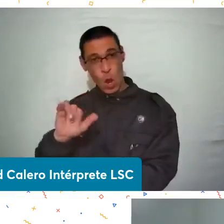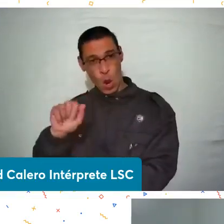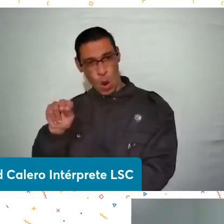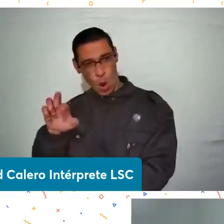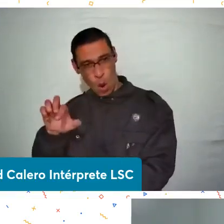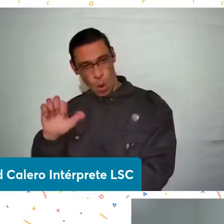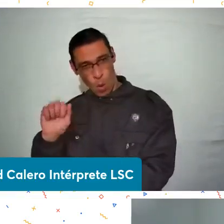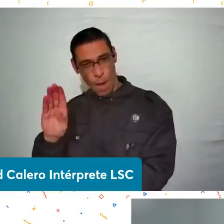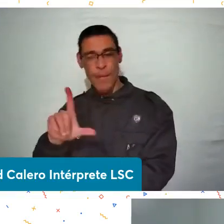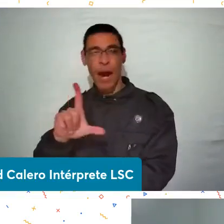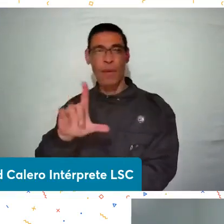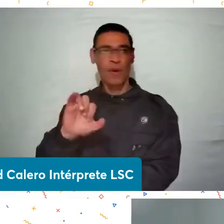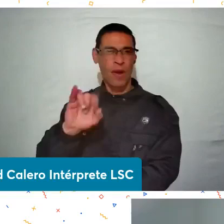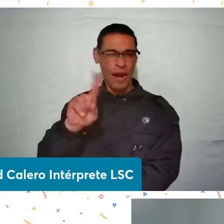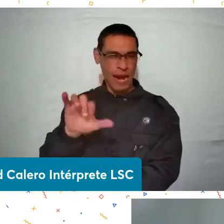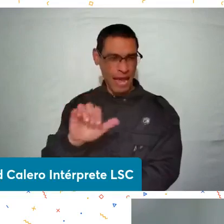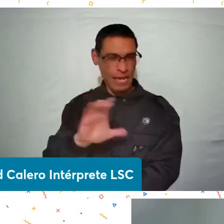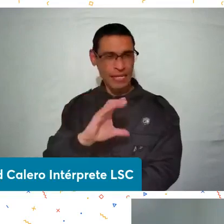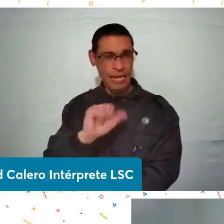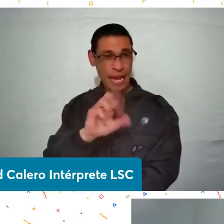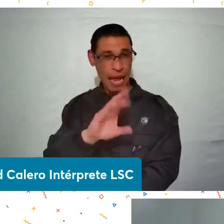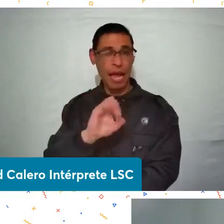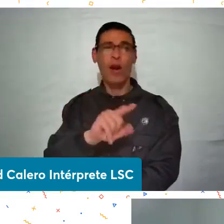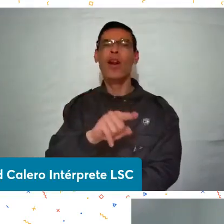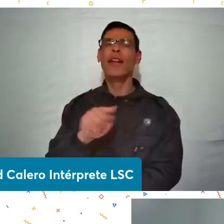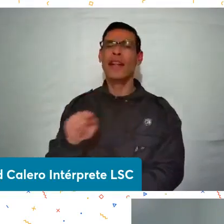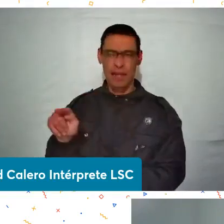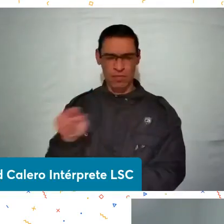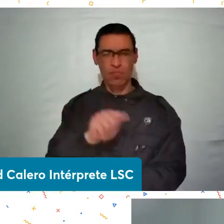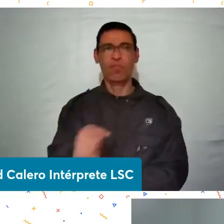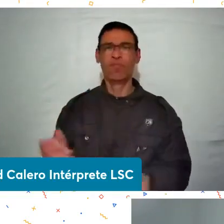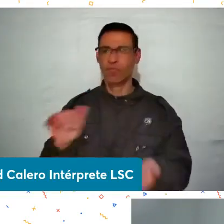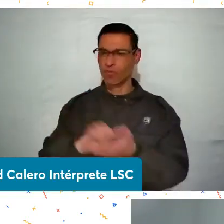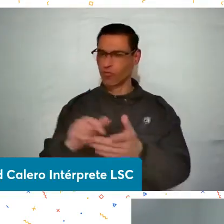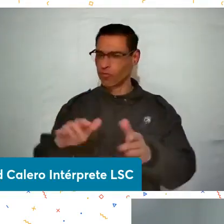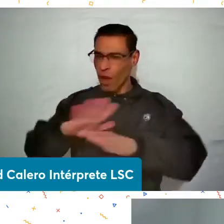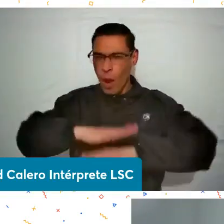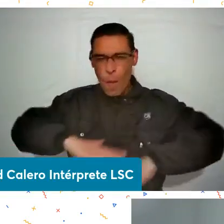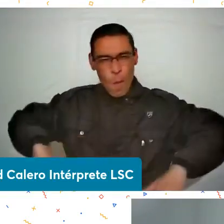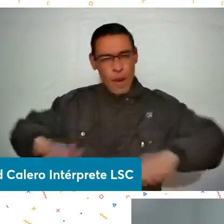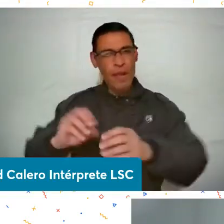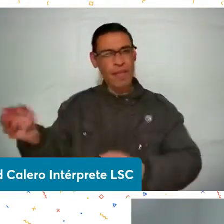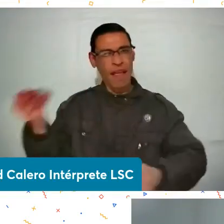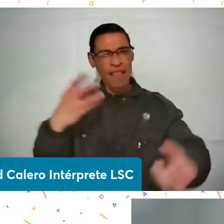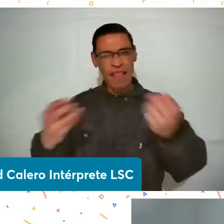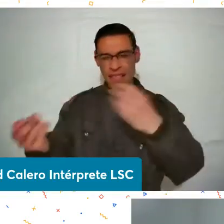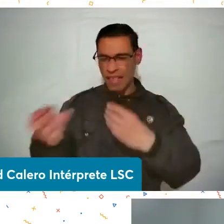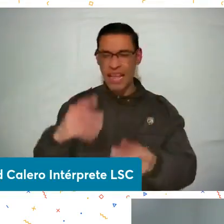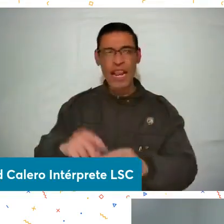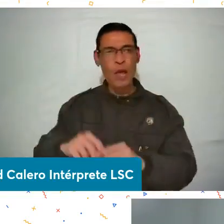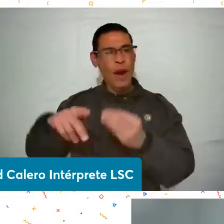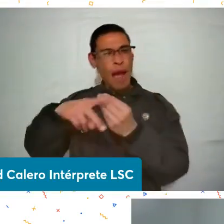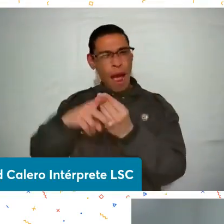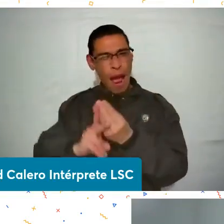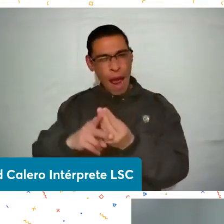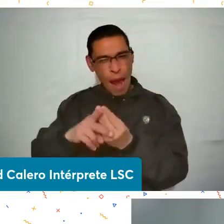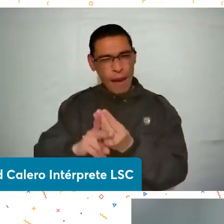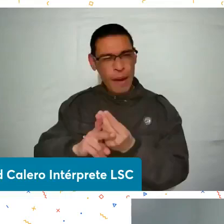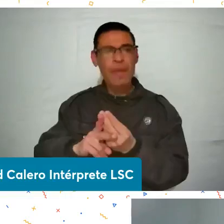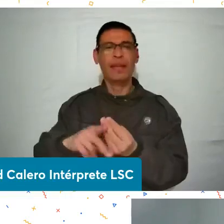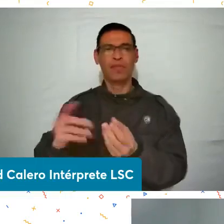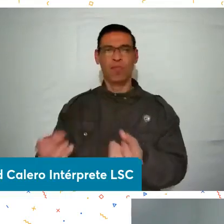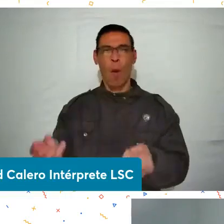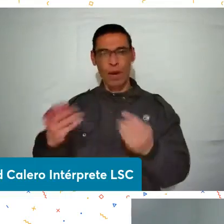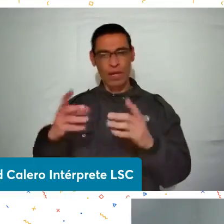Carolina. De verdad que una vez más hemos compartido un espacio donde nos han brindado muchas herramientas, donde nos han respondido a esos cómo